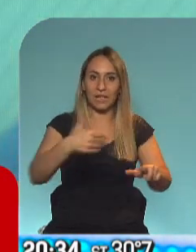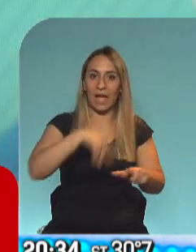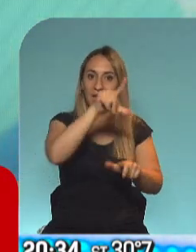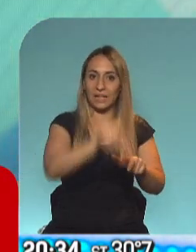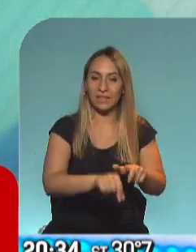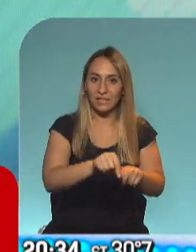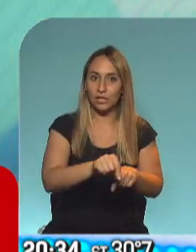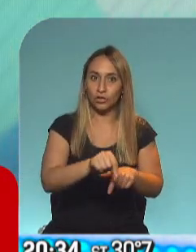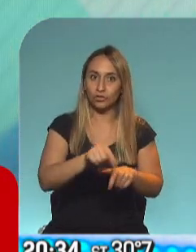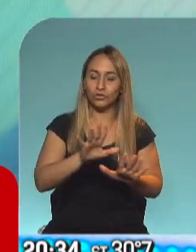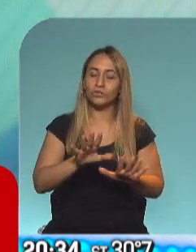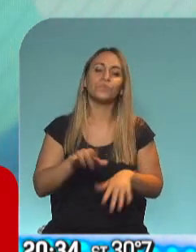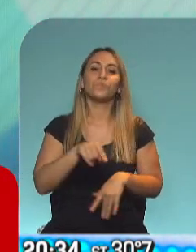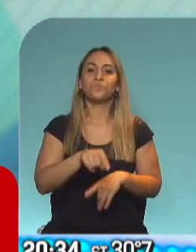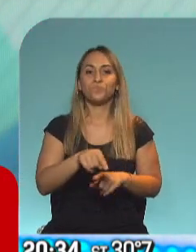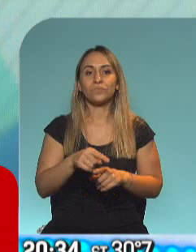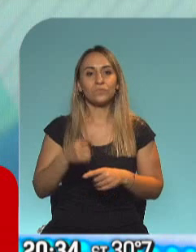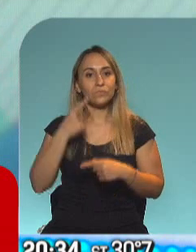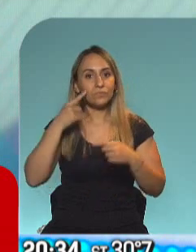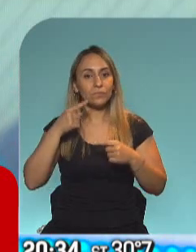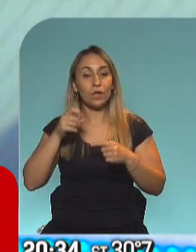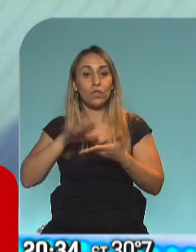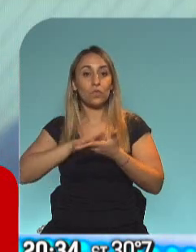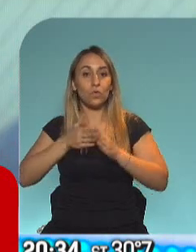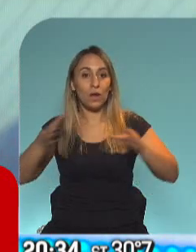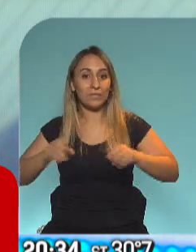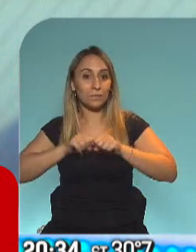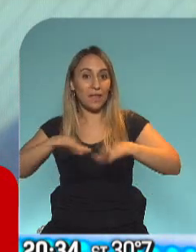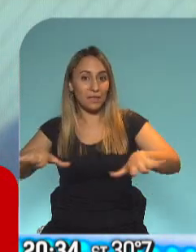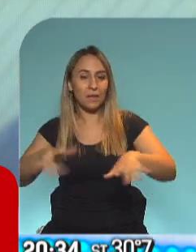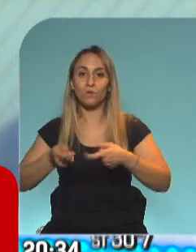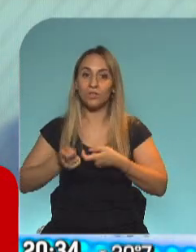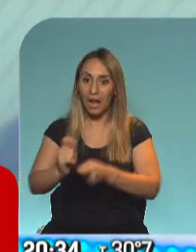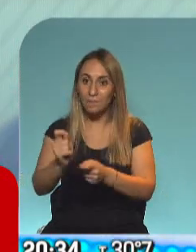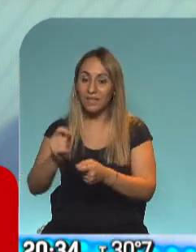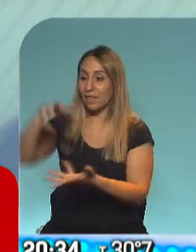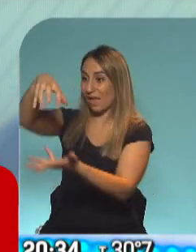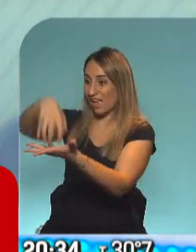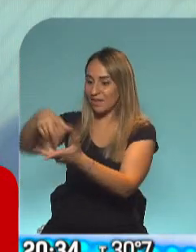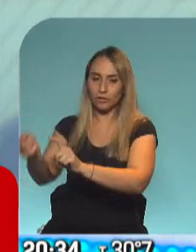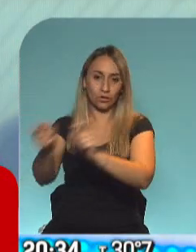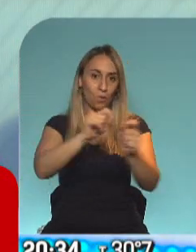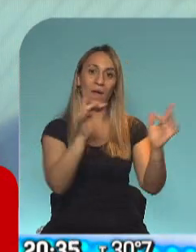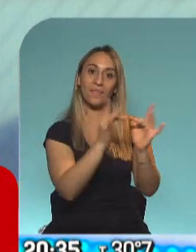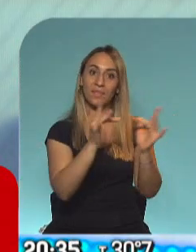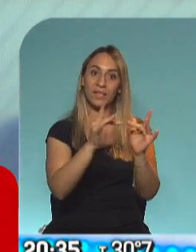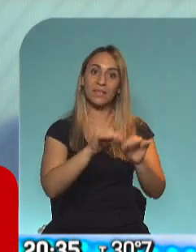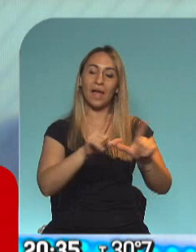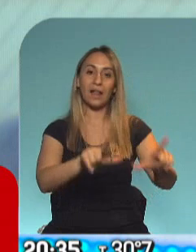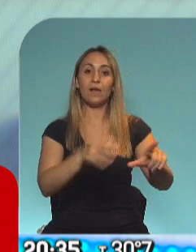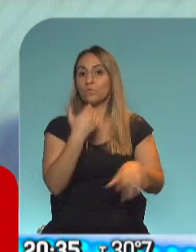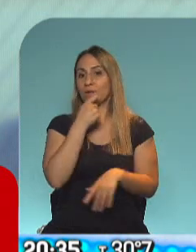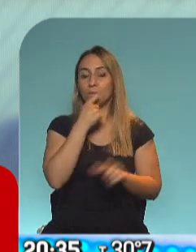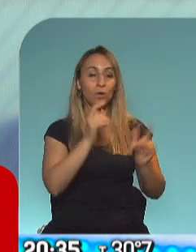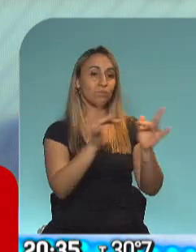de la pandemia fue poder hacer que los trámites que hacemos en el organismo se puedan hacer de manera digital. Hoy te puedes jubilar desde la página de